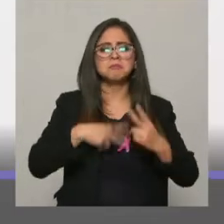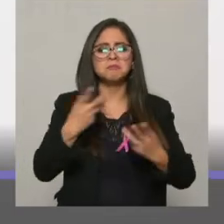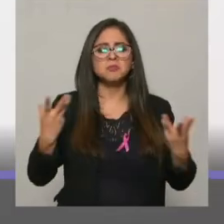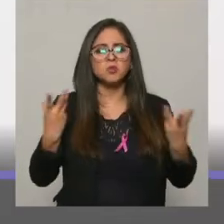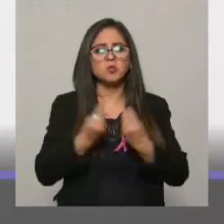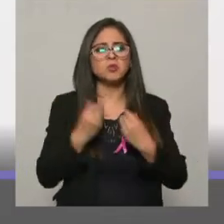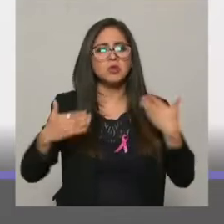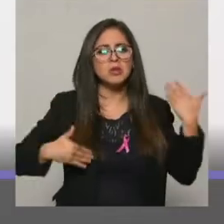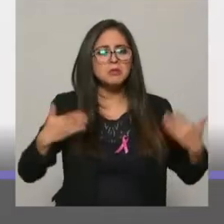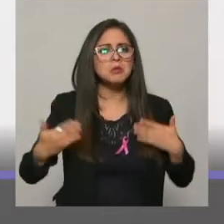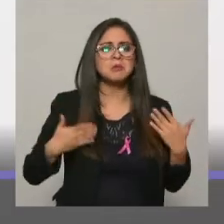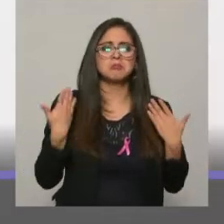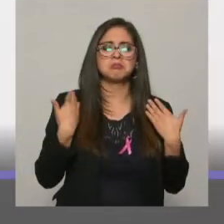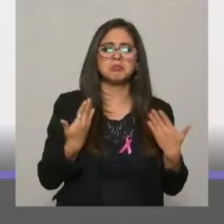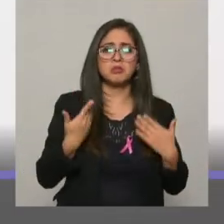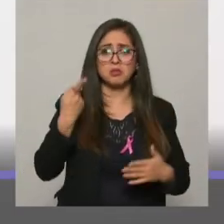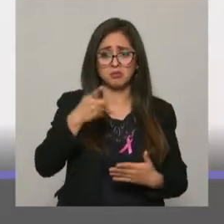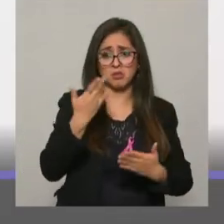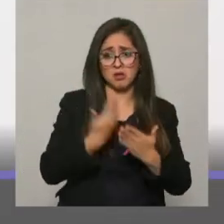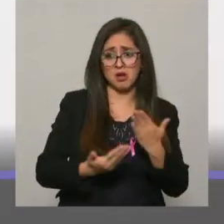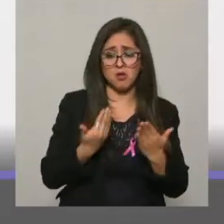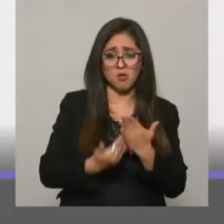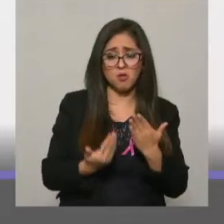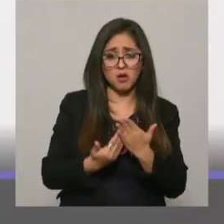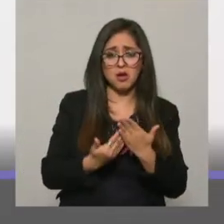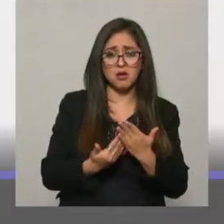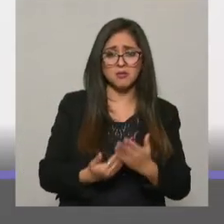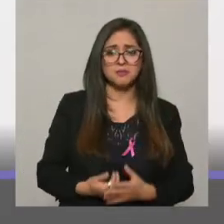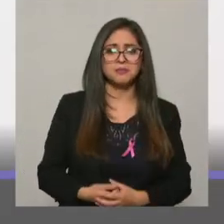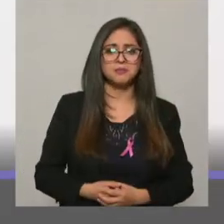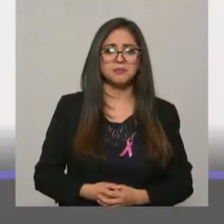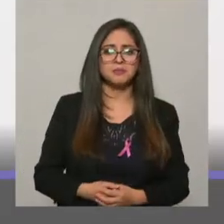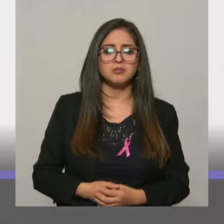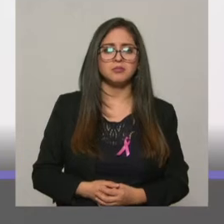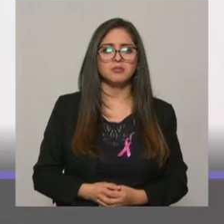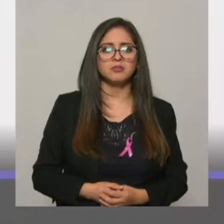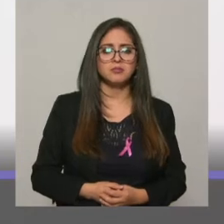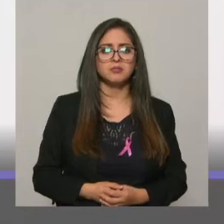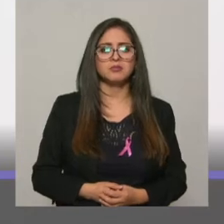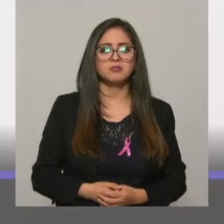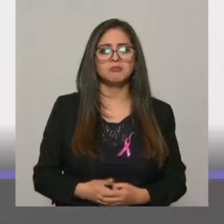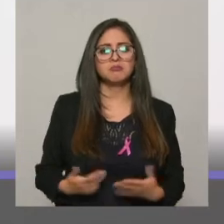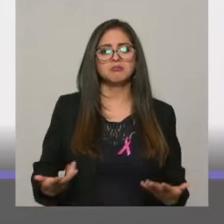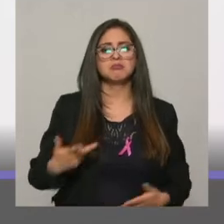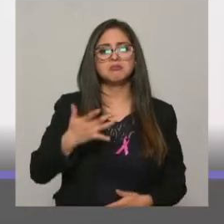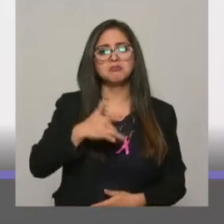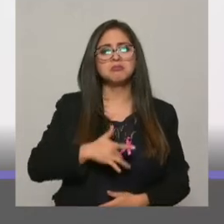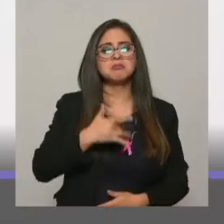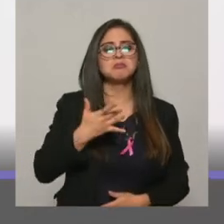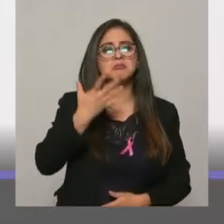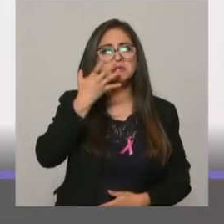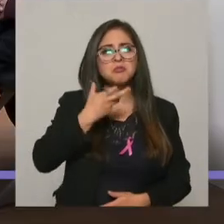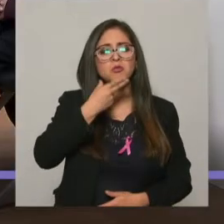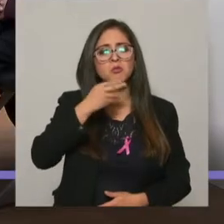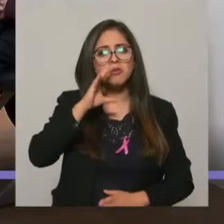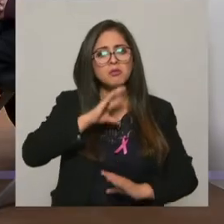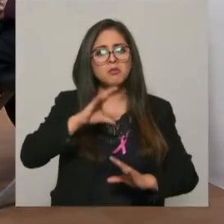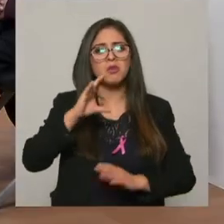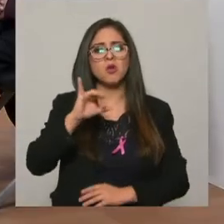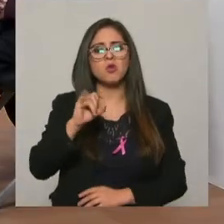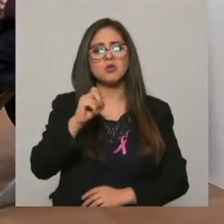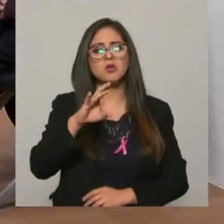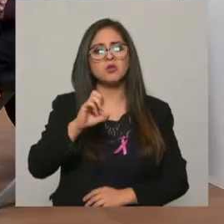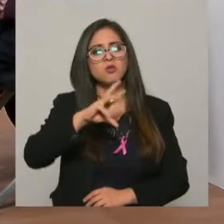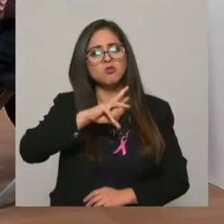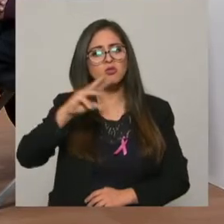gozarlo, a pasarlo bien y en esta ocasión pues a llorar la partida de José José. Y a cantar en karaoke, ¿verdad?